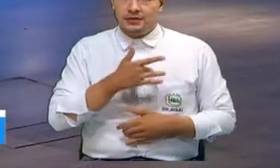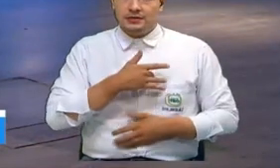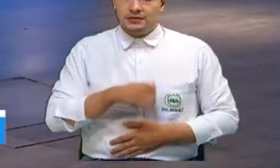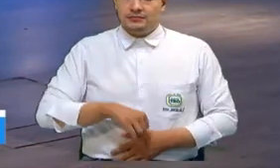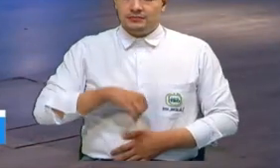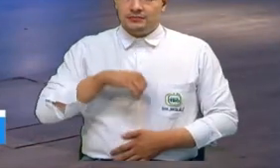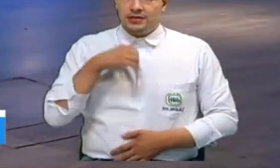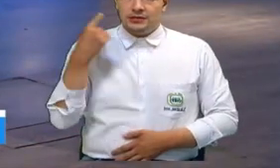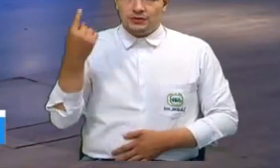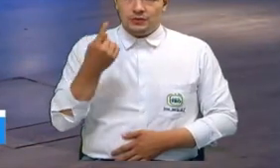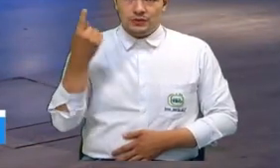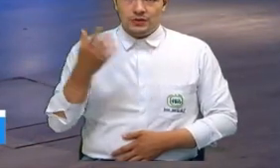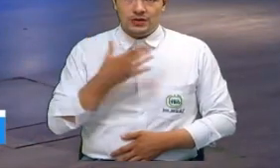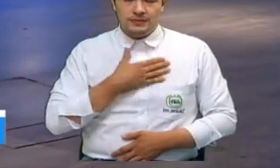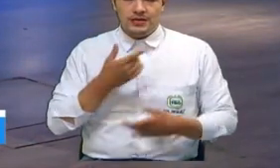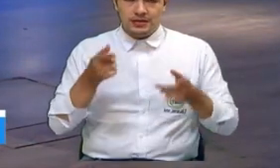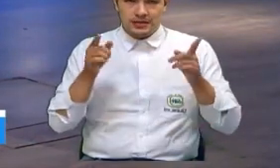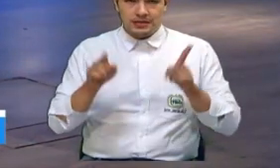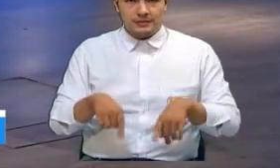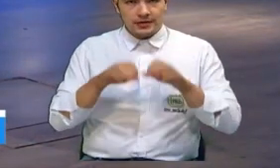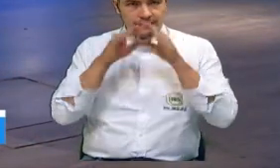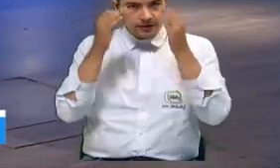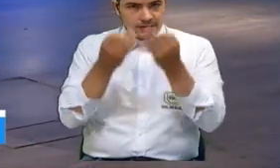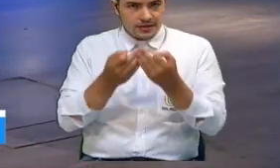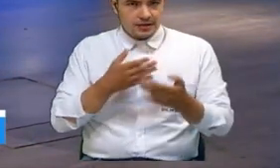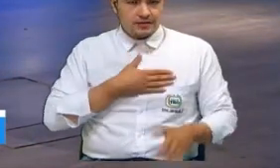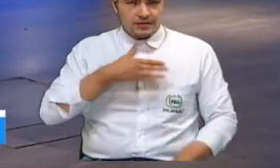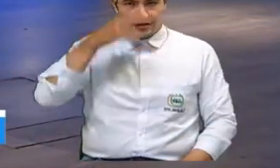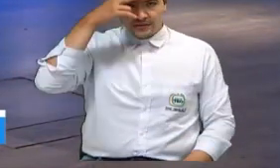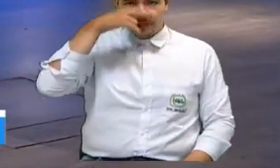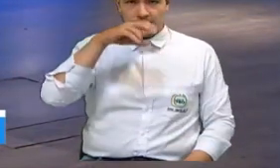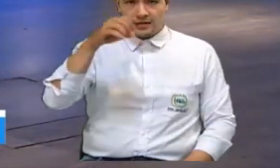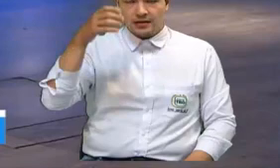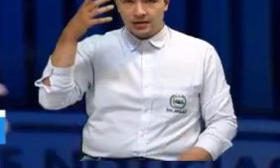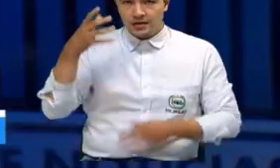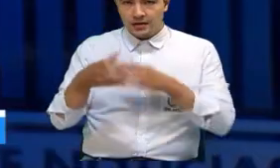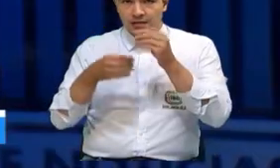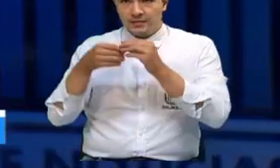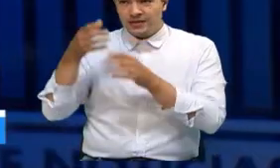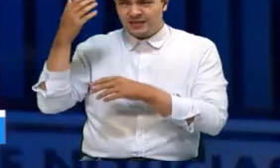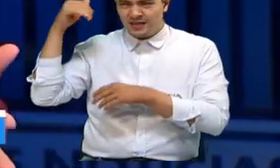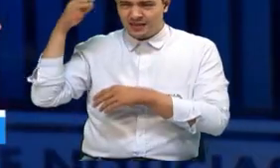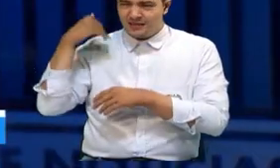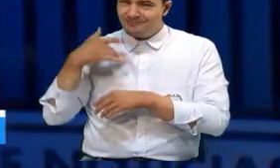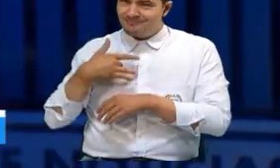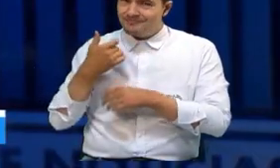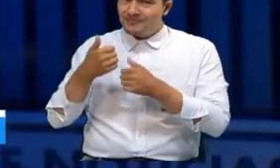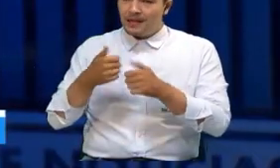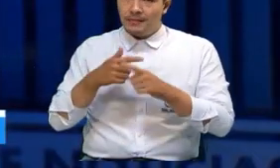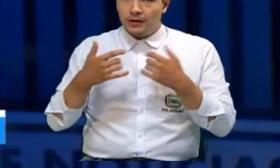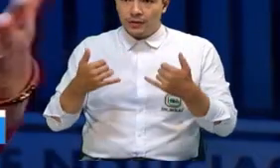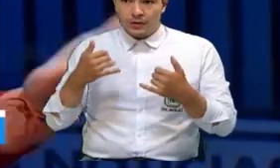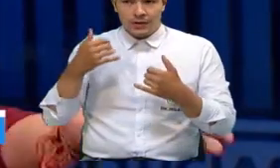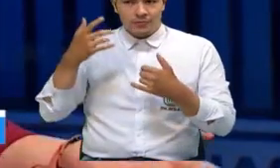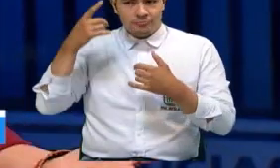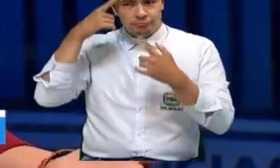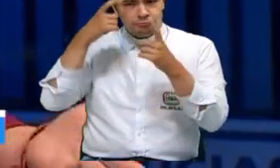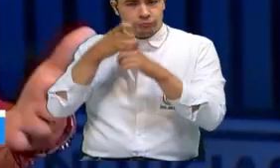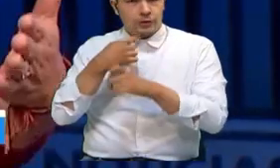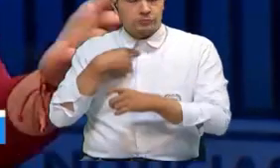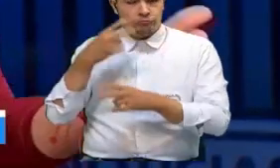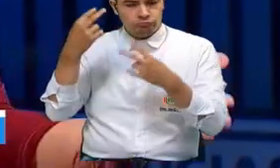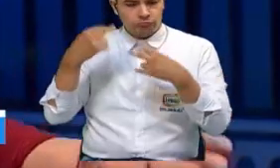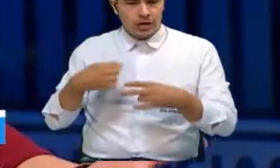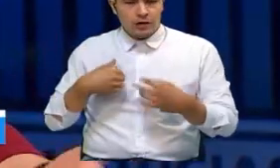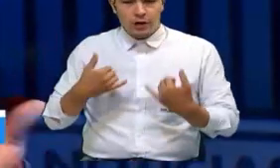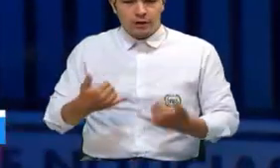muy orgullosa, y no solo a mí, también a mi familia, a mis hijos e incluso al pasado también. Entonces, hoy que me puedan mirar y me pueda decir, bueno, listo,